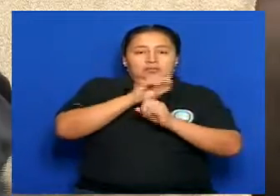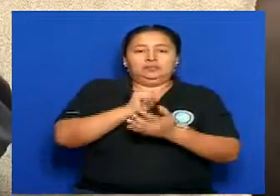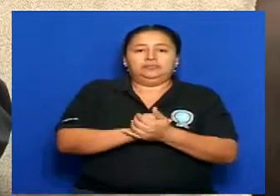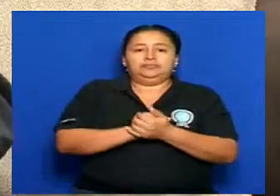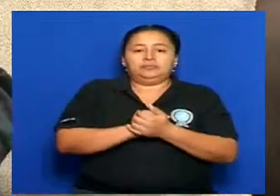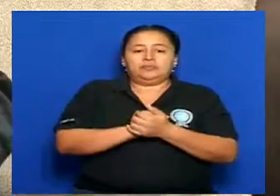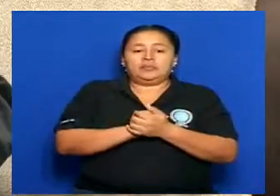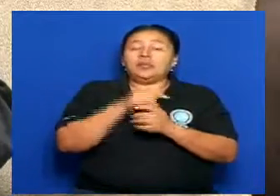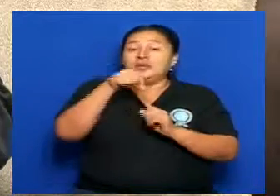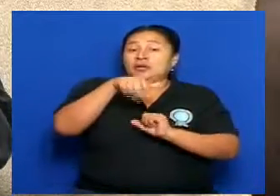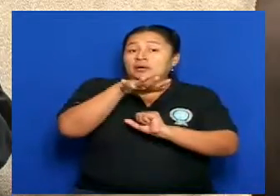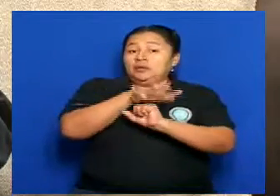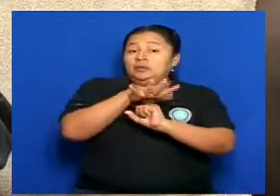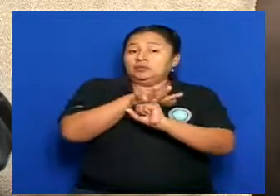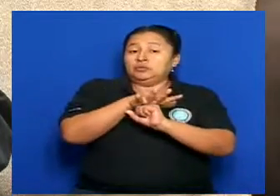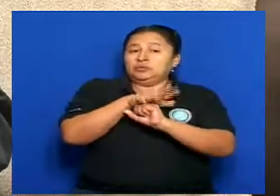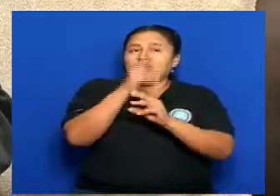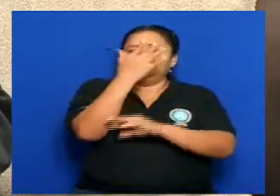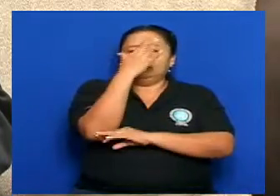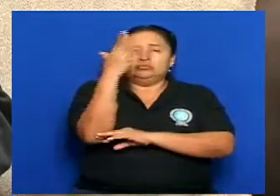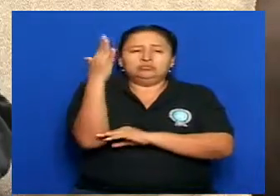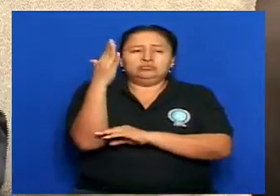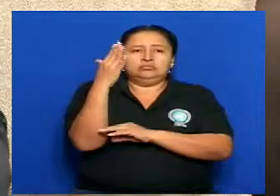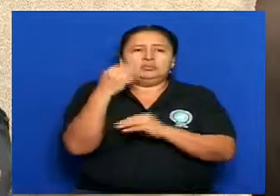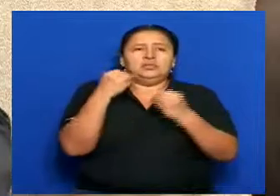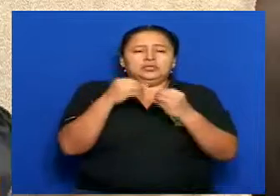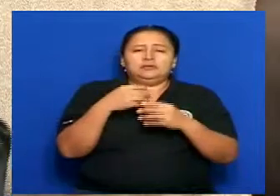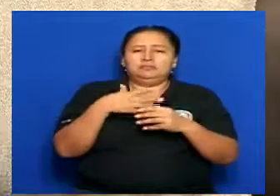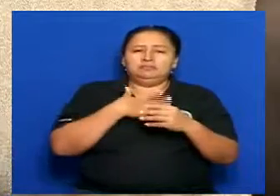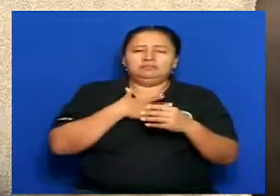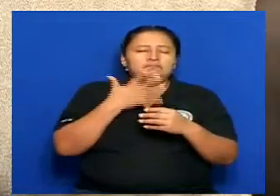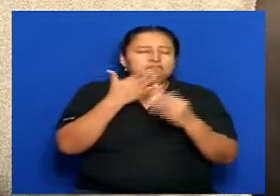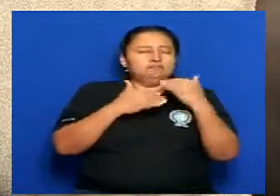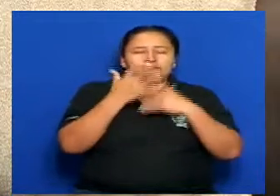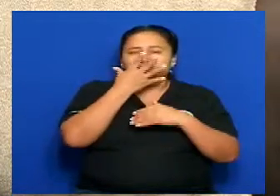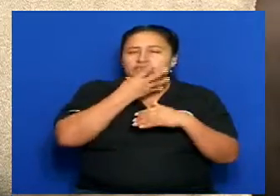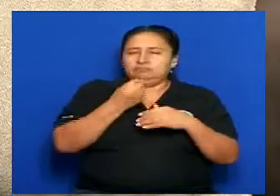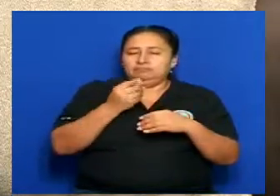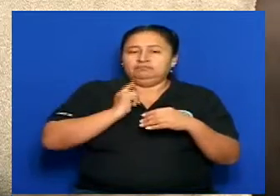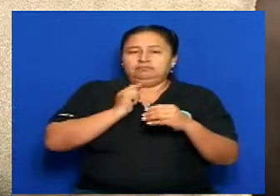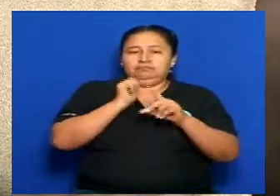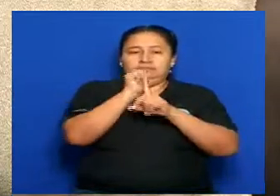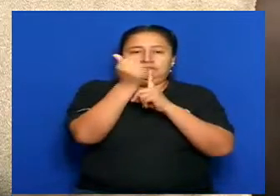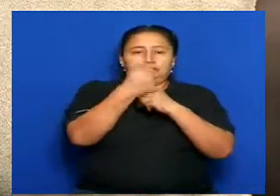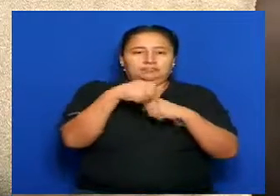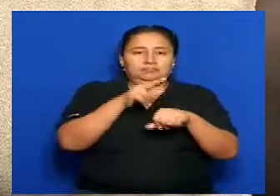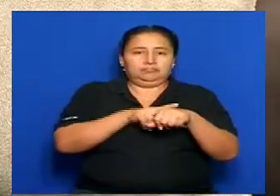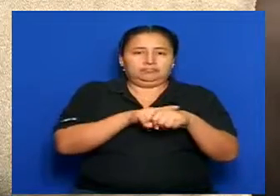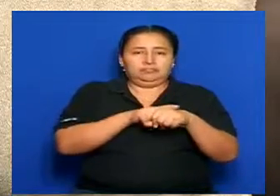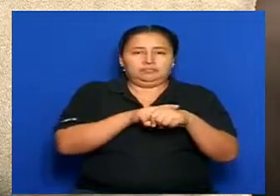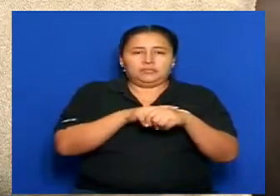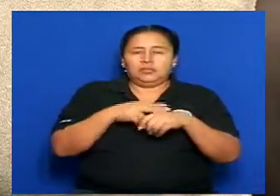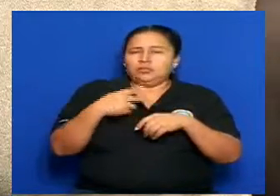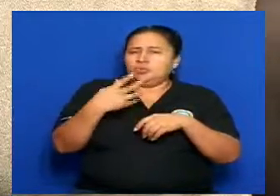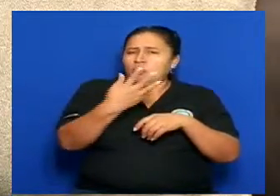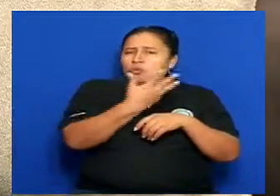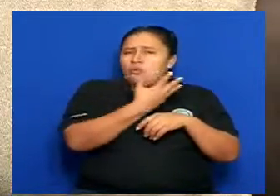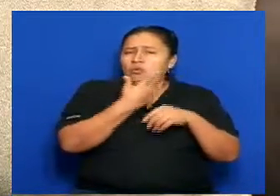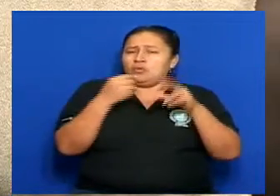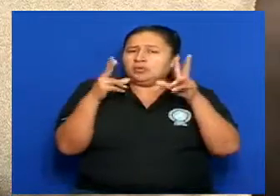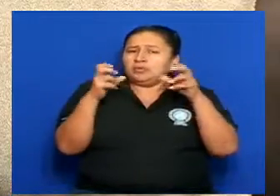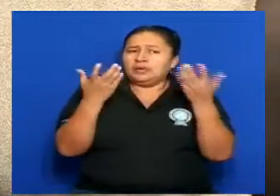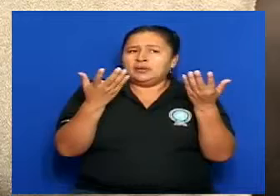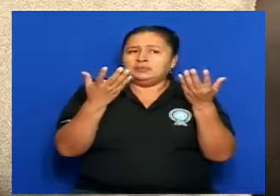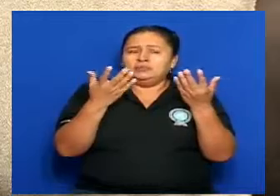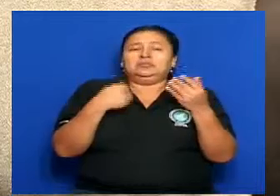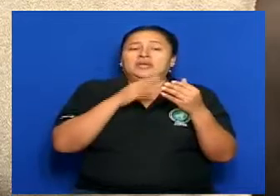la comisión del medio ambiente para mí una de las comisiones más lindas que tiene la asamblea nacional porque todos los temas que abordé más